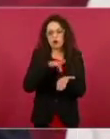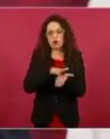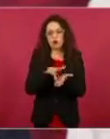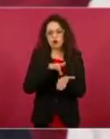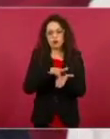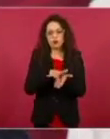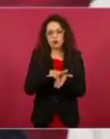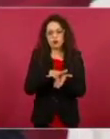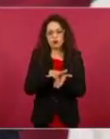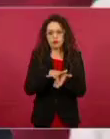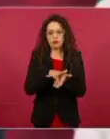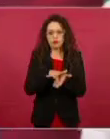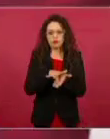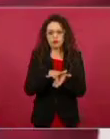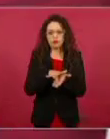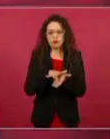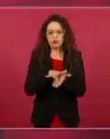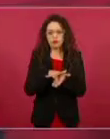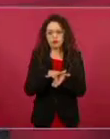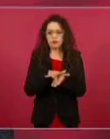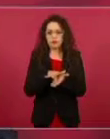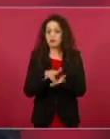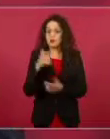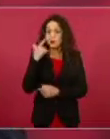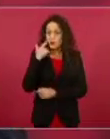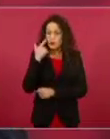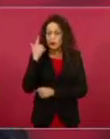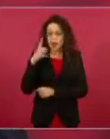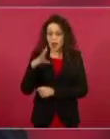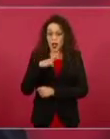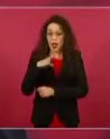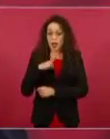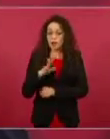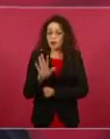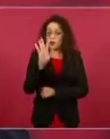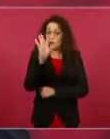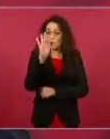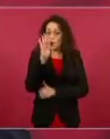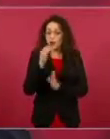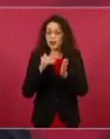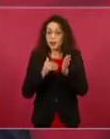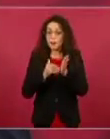son 40 millones los mexicanos